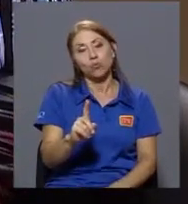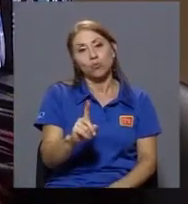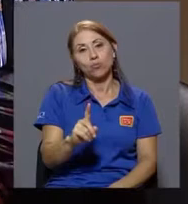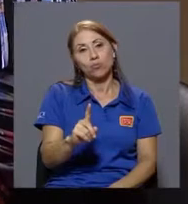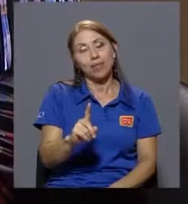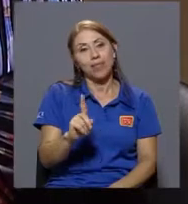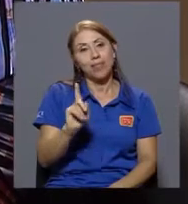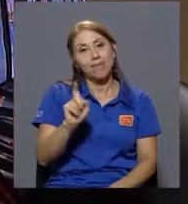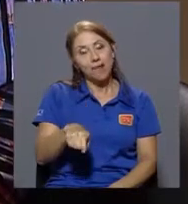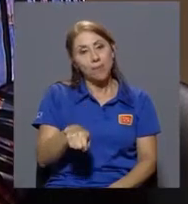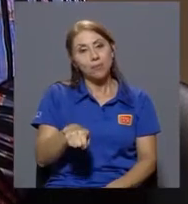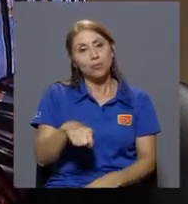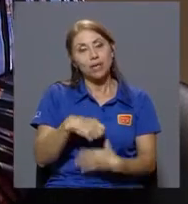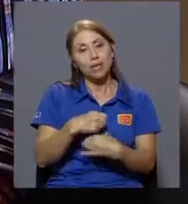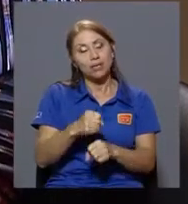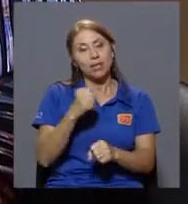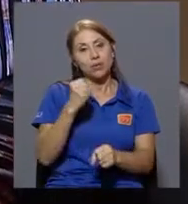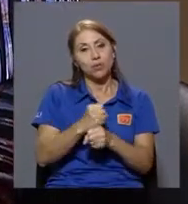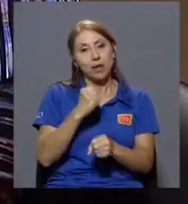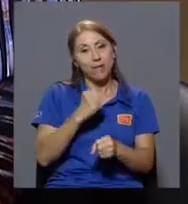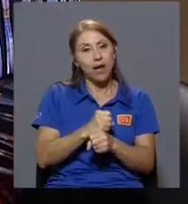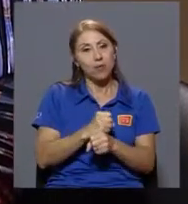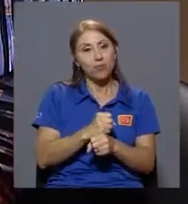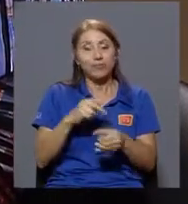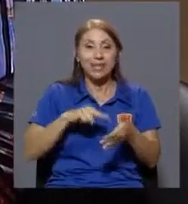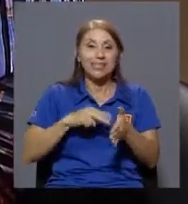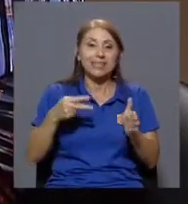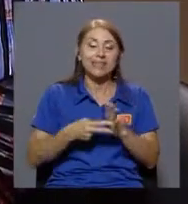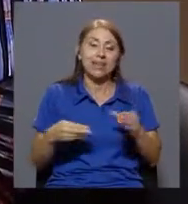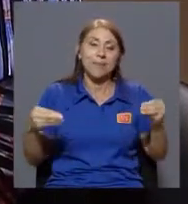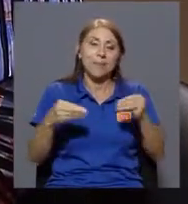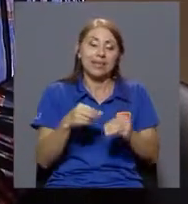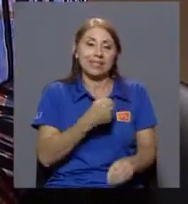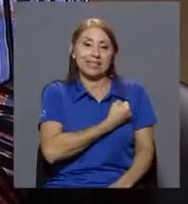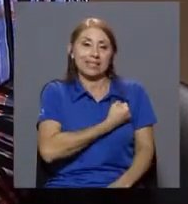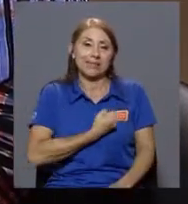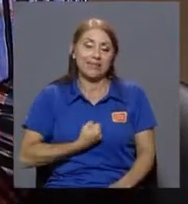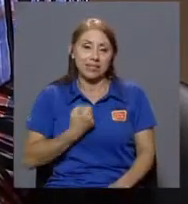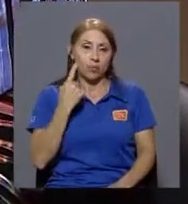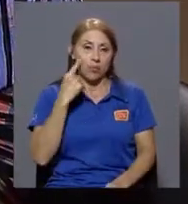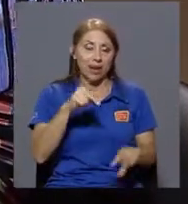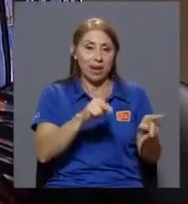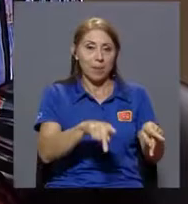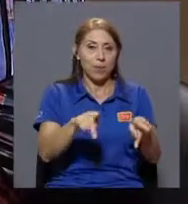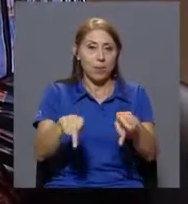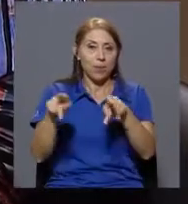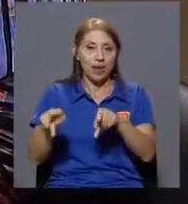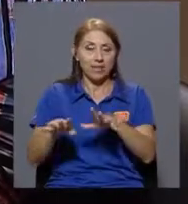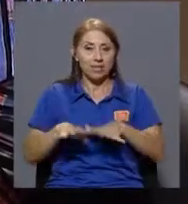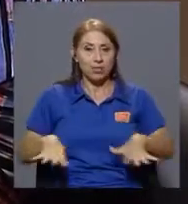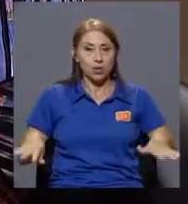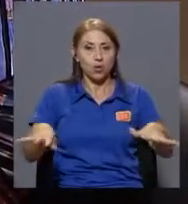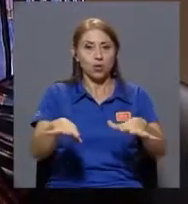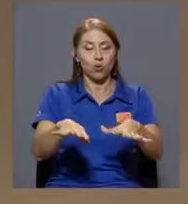que hacer un trabajo que implicará mayor sacrificio para la población, porque las